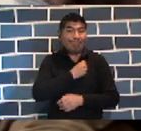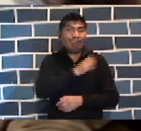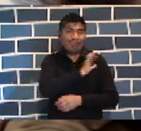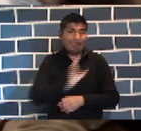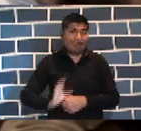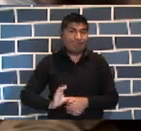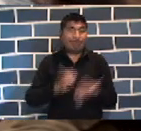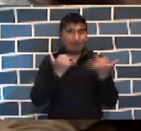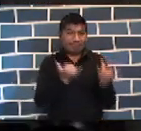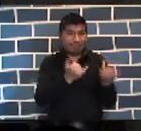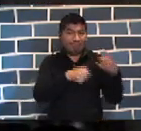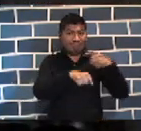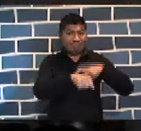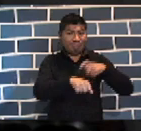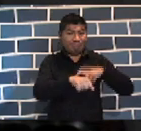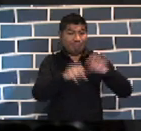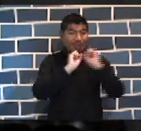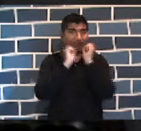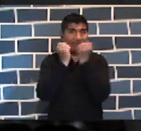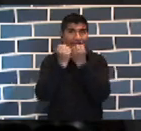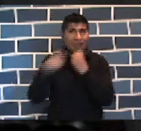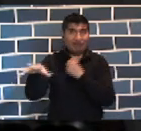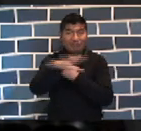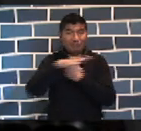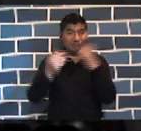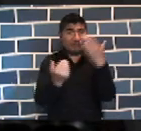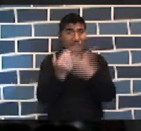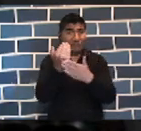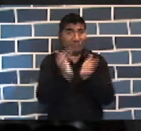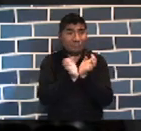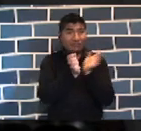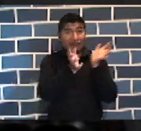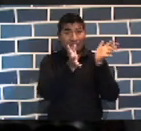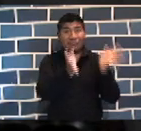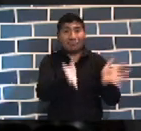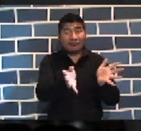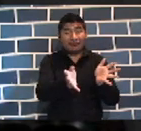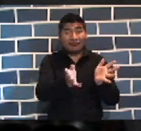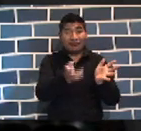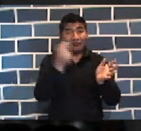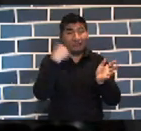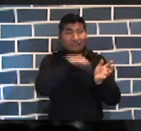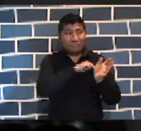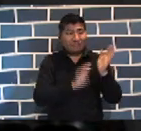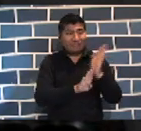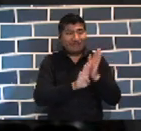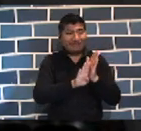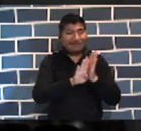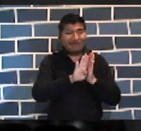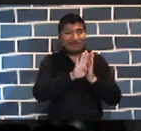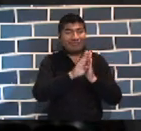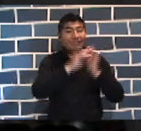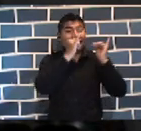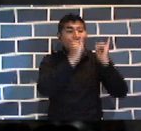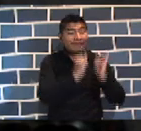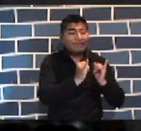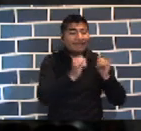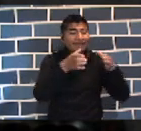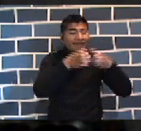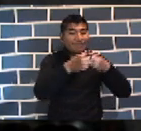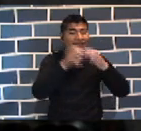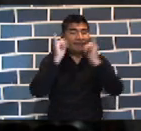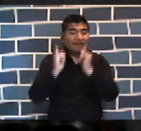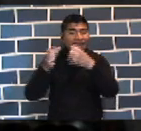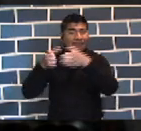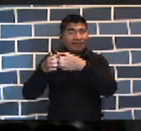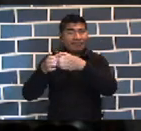nuestro tiempo y las sociedades modernas en general hemos crecido más en individualismos y